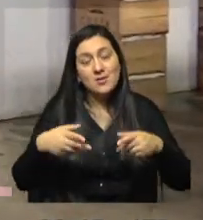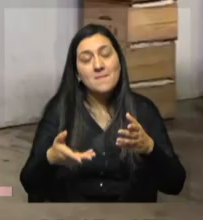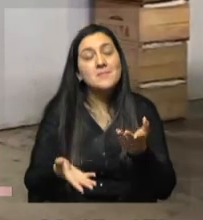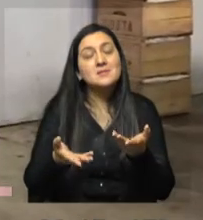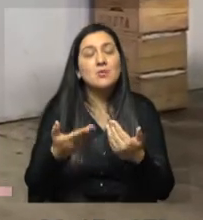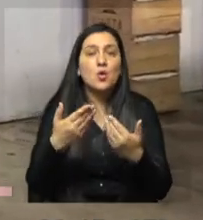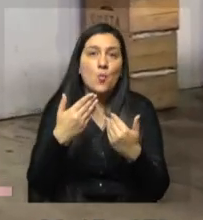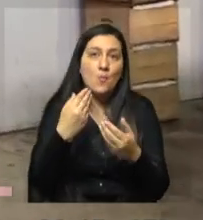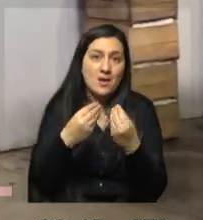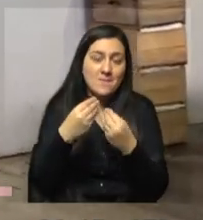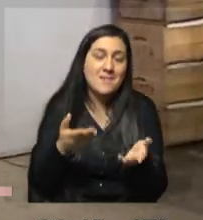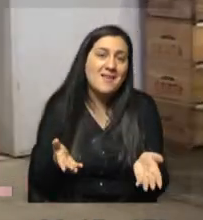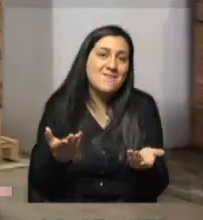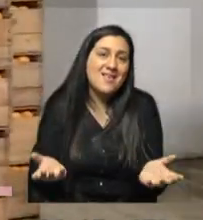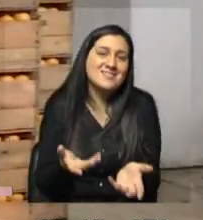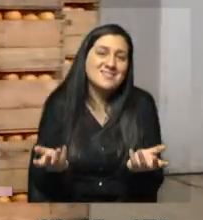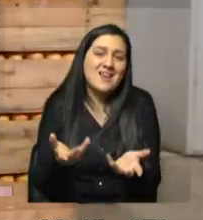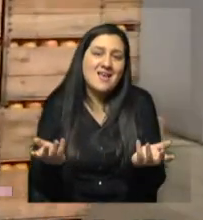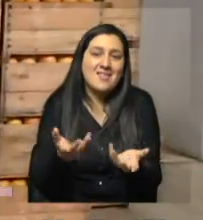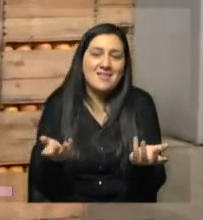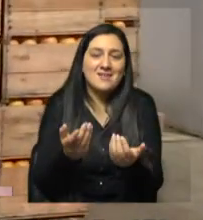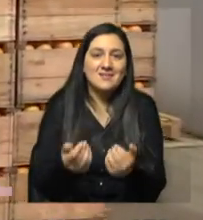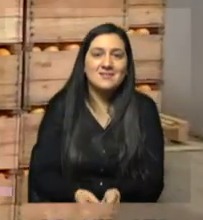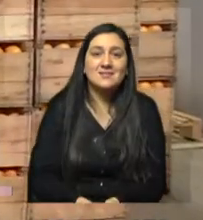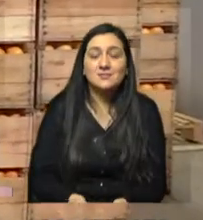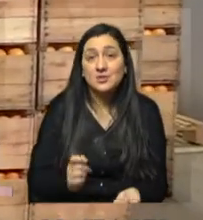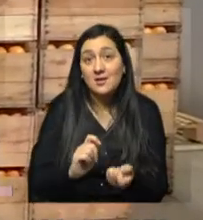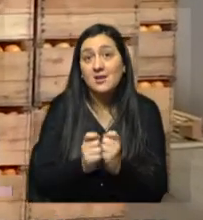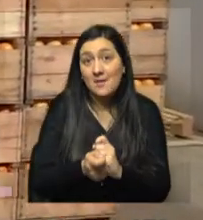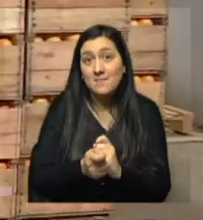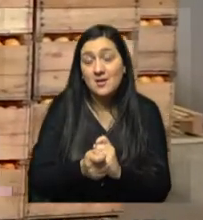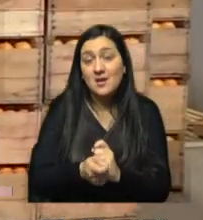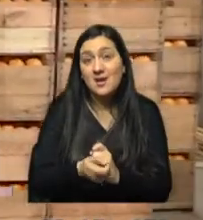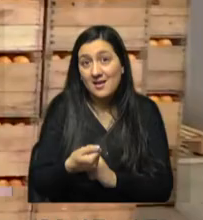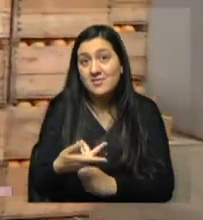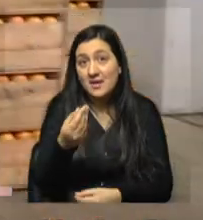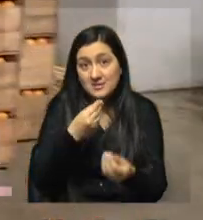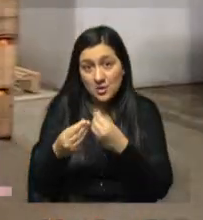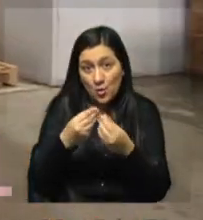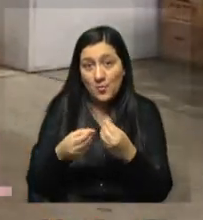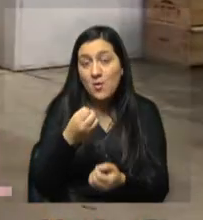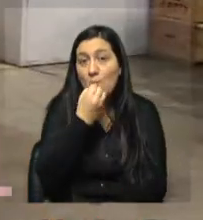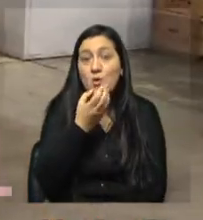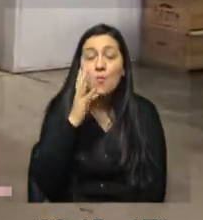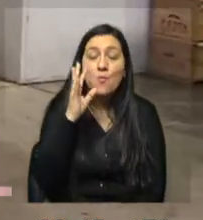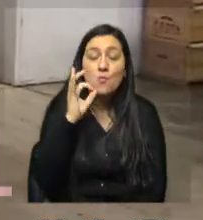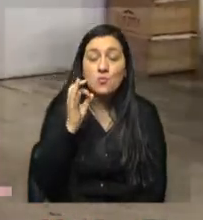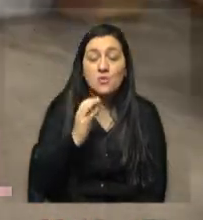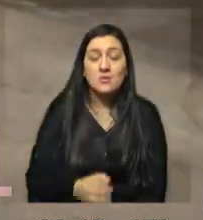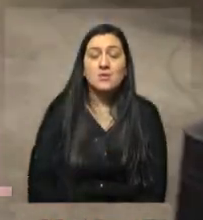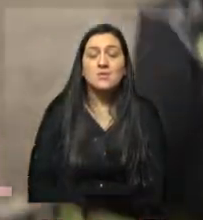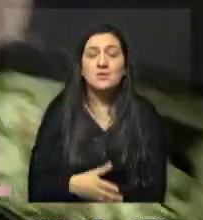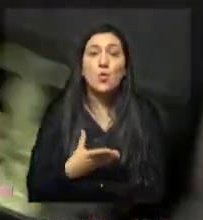más liviano, alguna ensaladita. Entonces eso cambia, digamos, el consumo. Así que vamos a tener muy buena oportunidad de conseguir estos